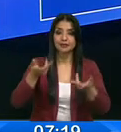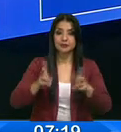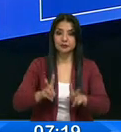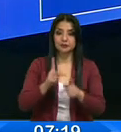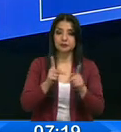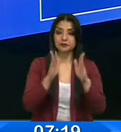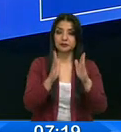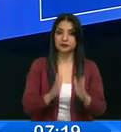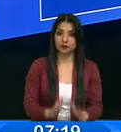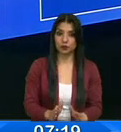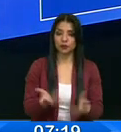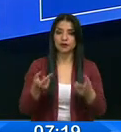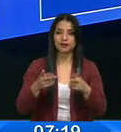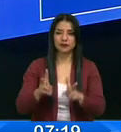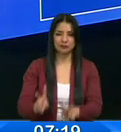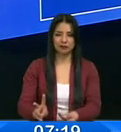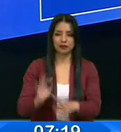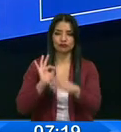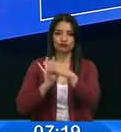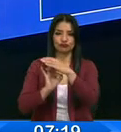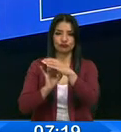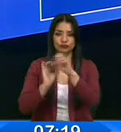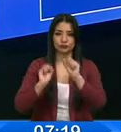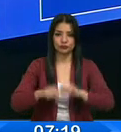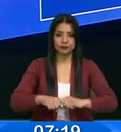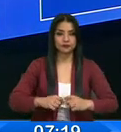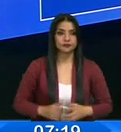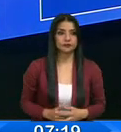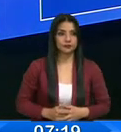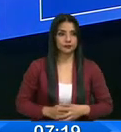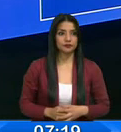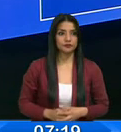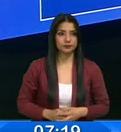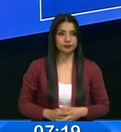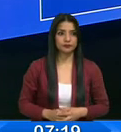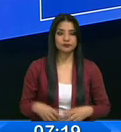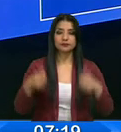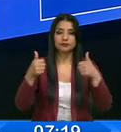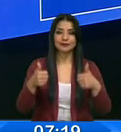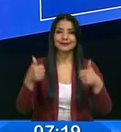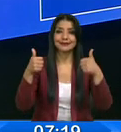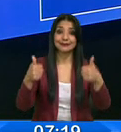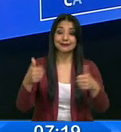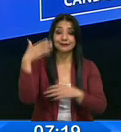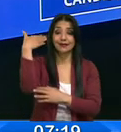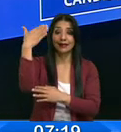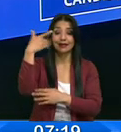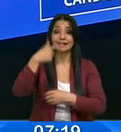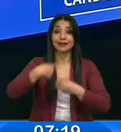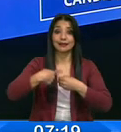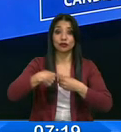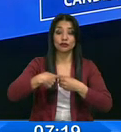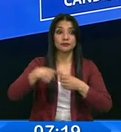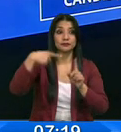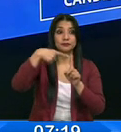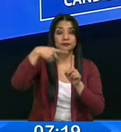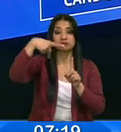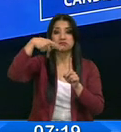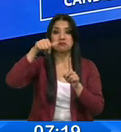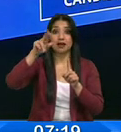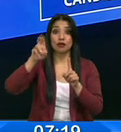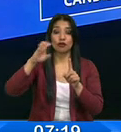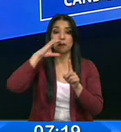prefectura y por supuesto los de participación social. Esta vez el candidato para la alcaldía de Quito, Paco Rosendo